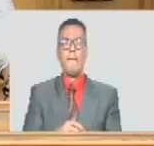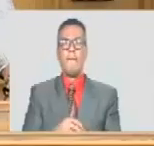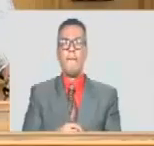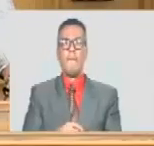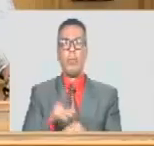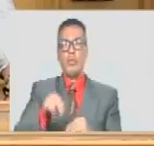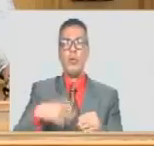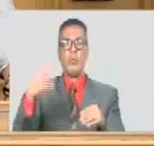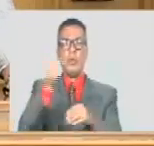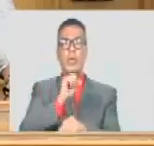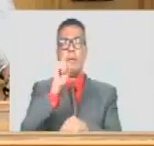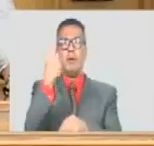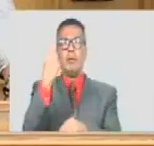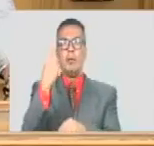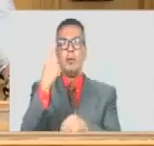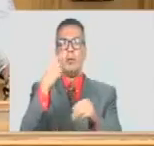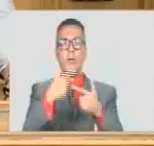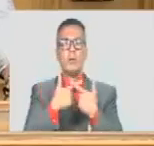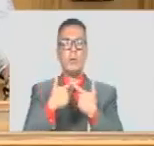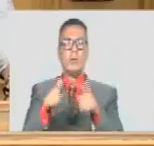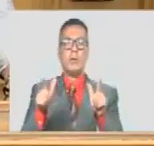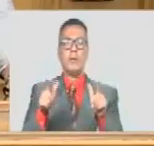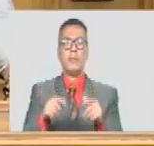se logra primero su independencia.